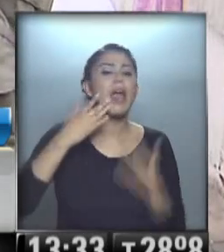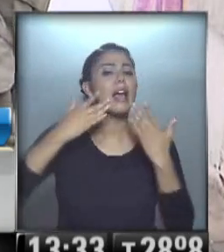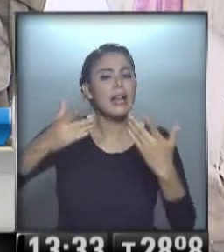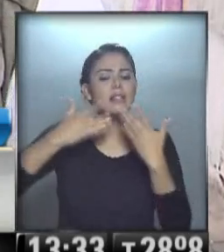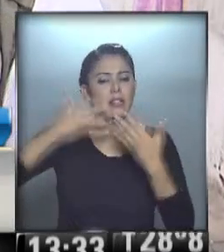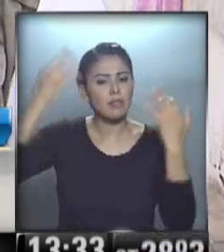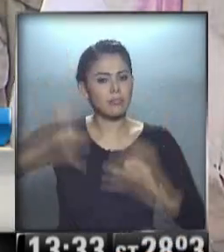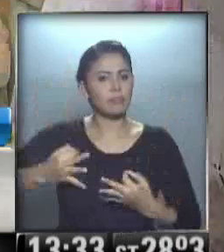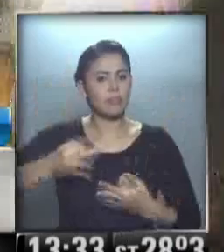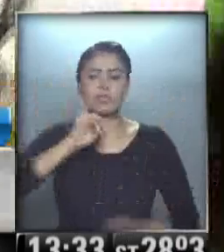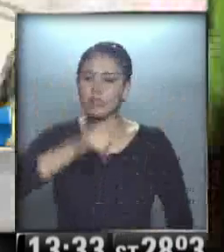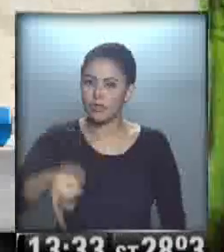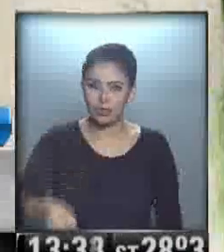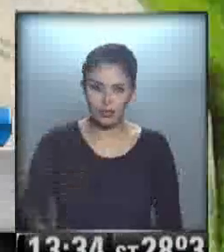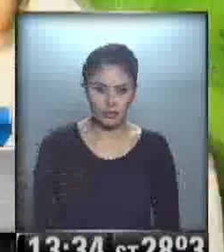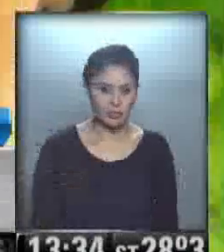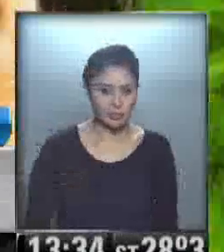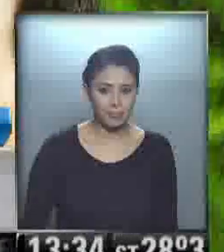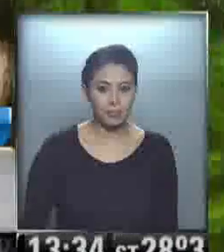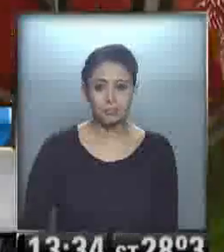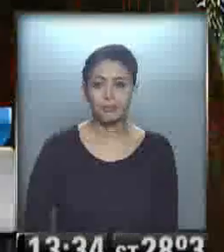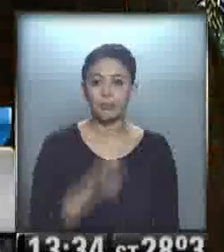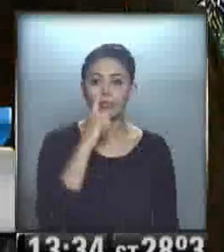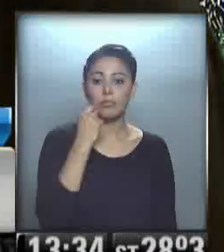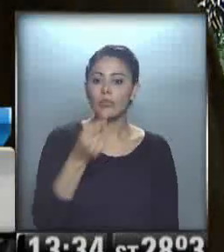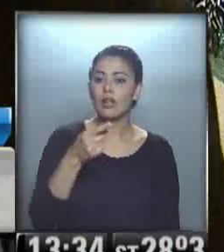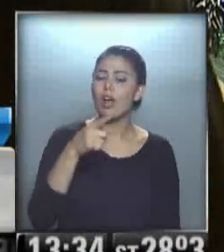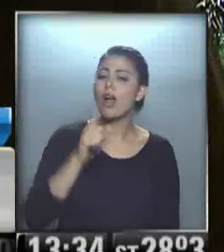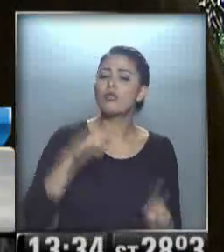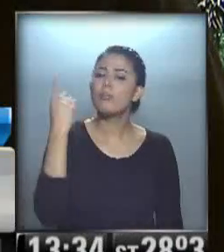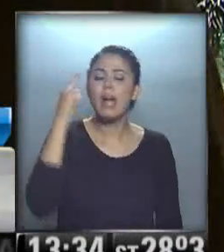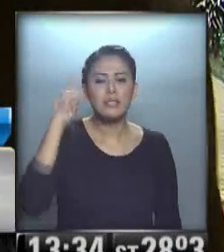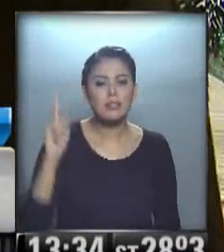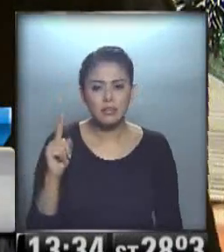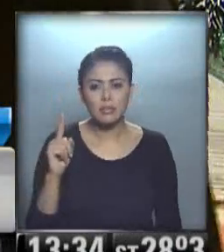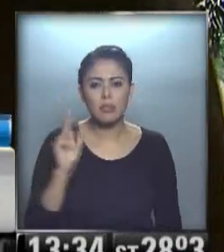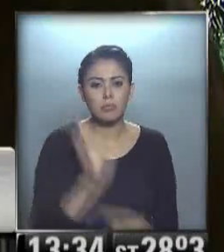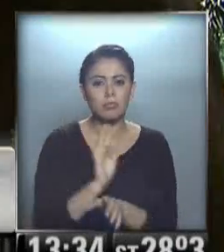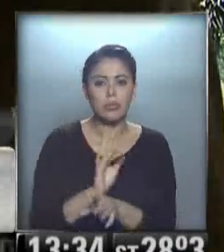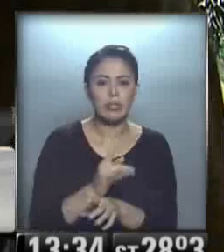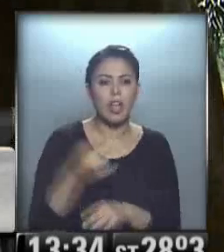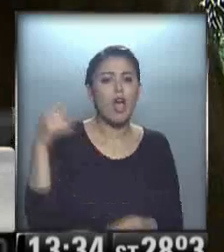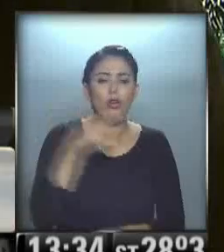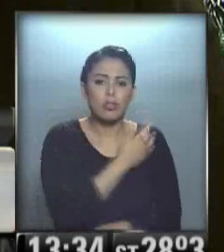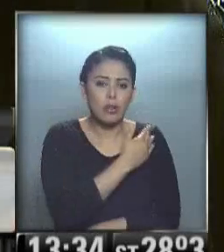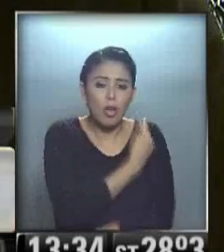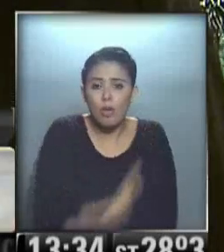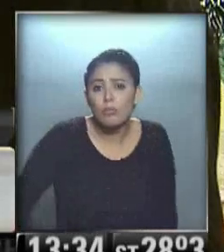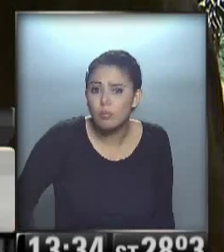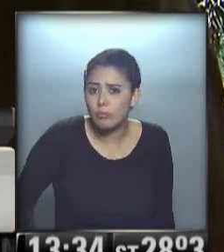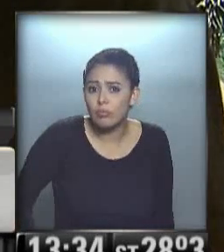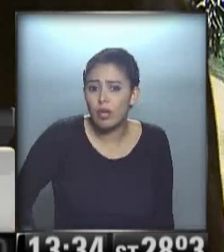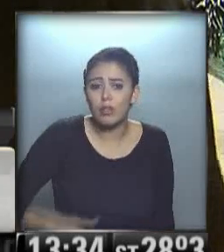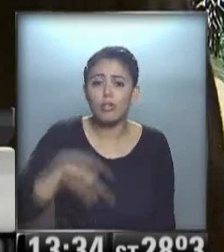y lealtad de modo incondicional. Nosotros a veces pensamos que somos víctimas del abandono estatal, es porque el Estado se está